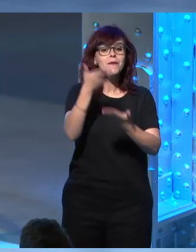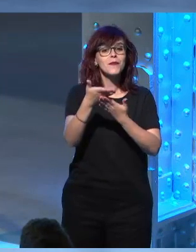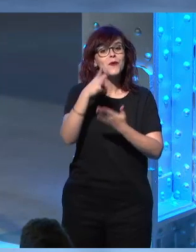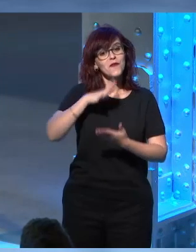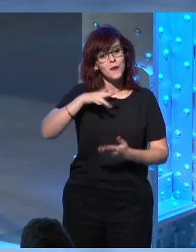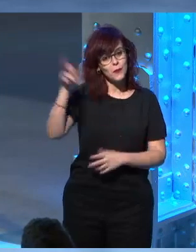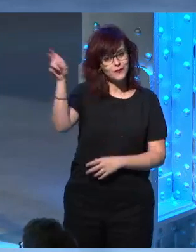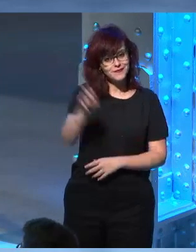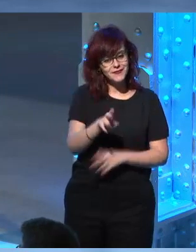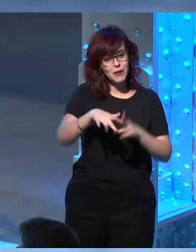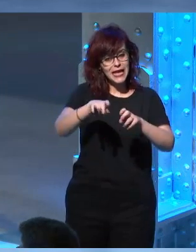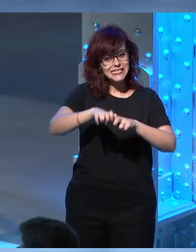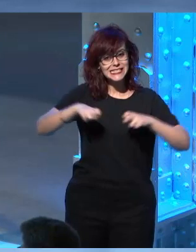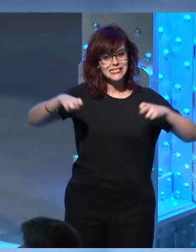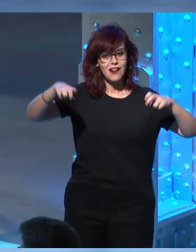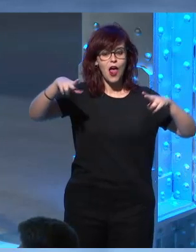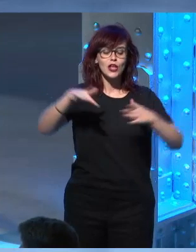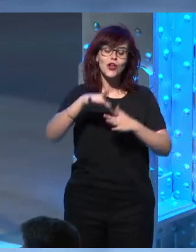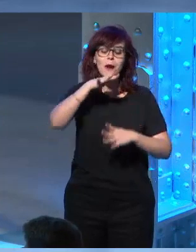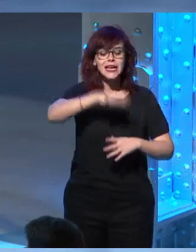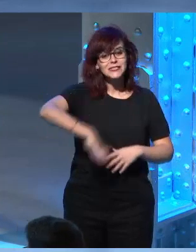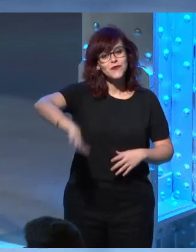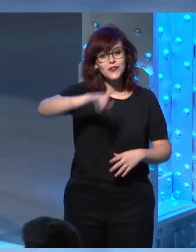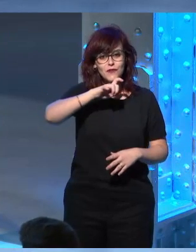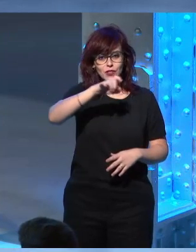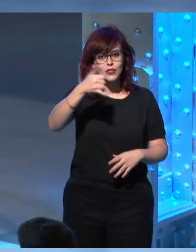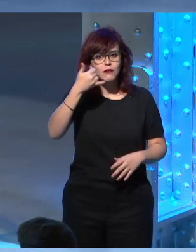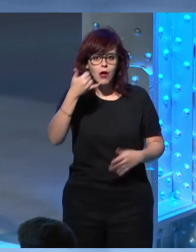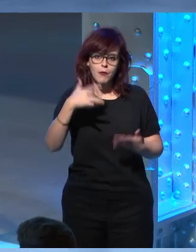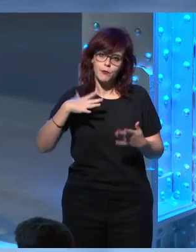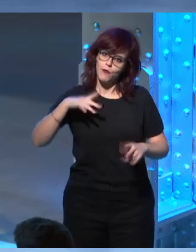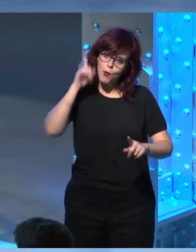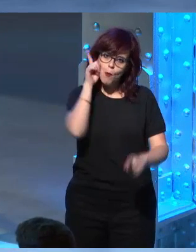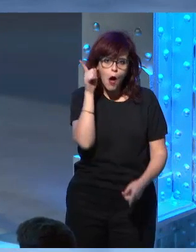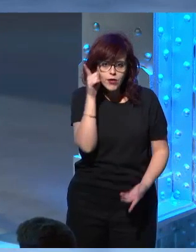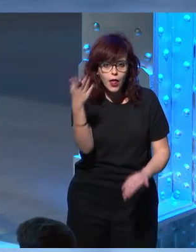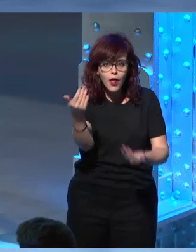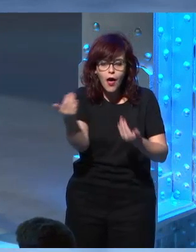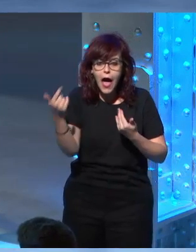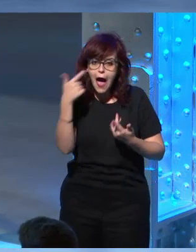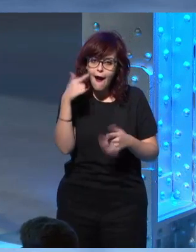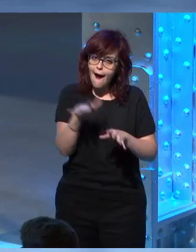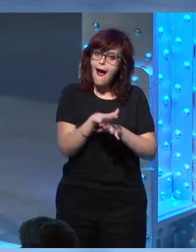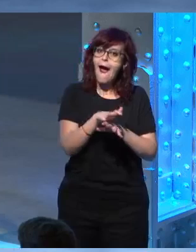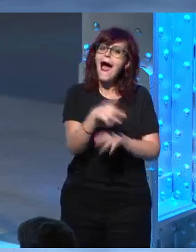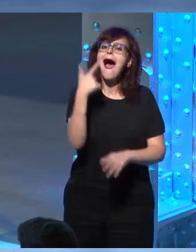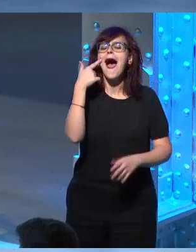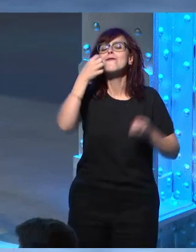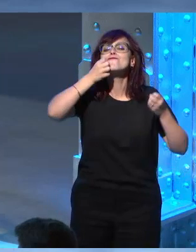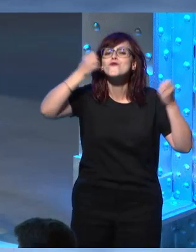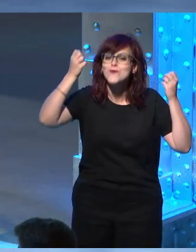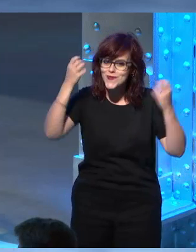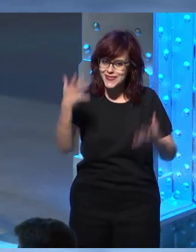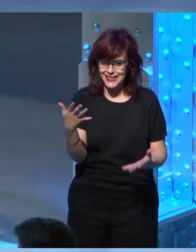suban aquí, a este escenario del Espacio Telefónica. No os he visto sacar los móviles, ¿eh? Ah, no, jijiji. Ah, bien,